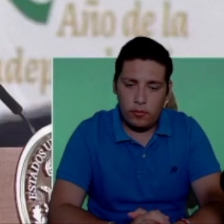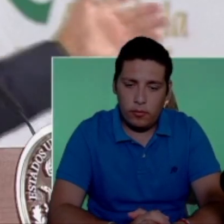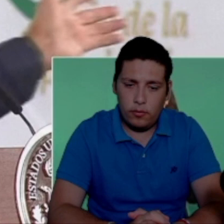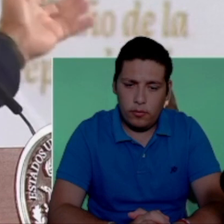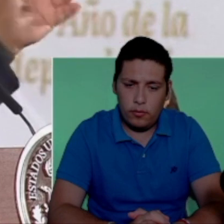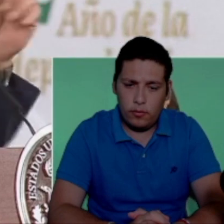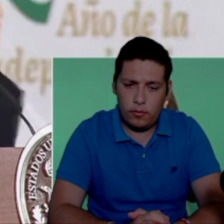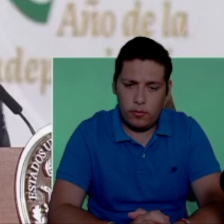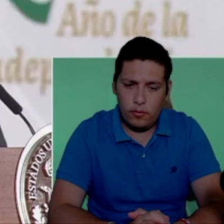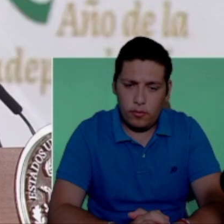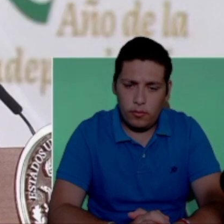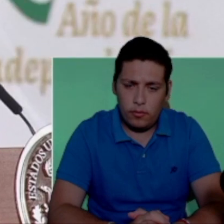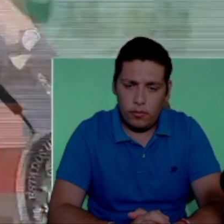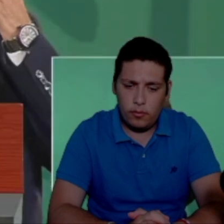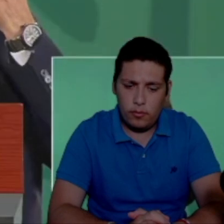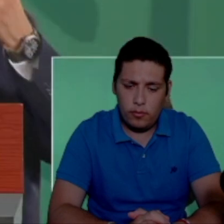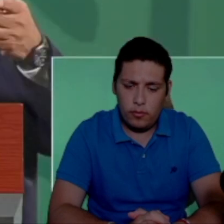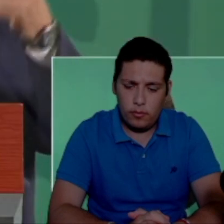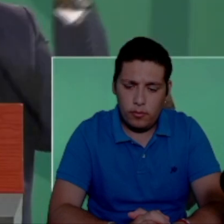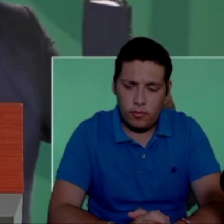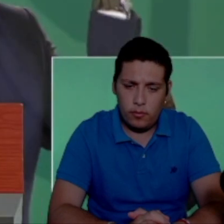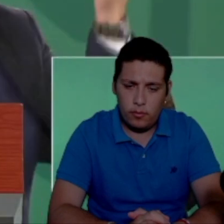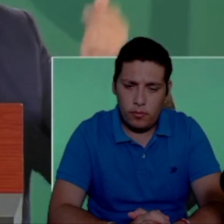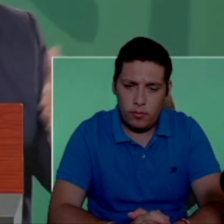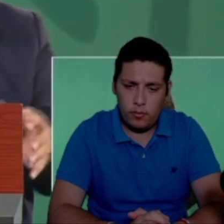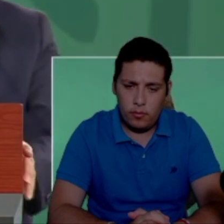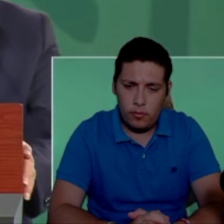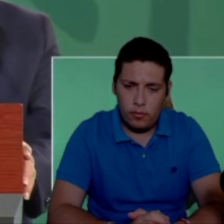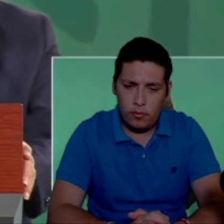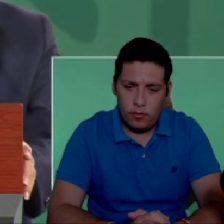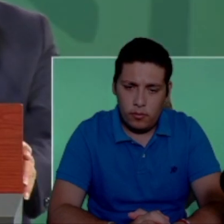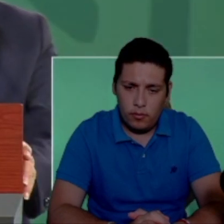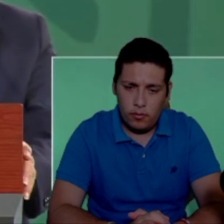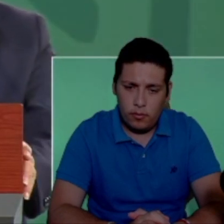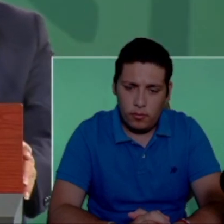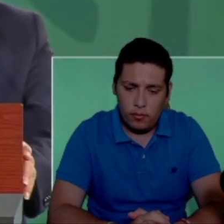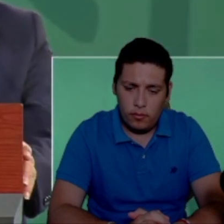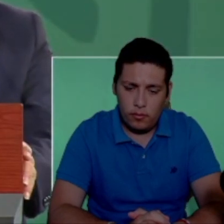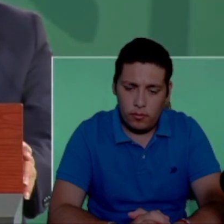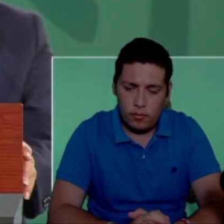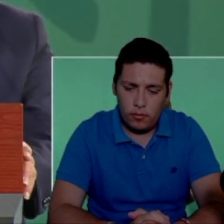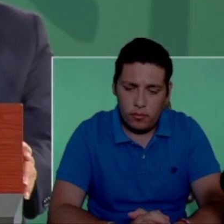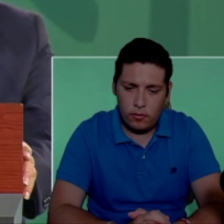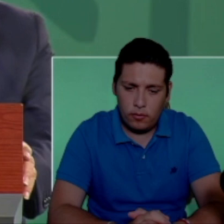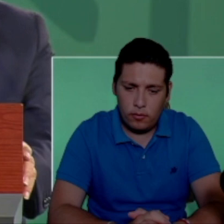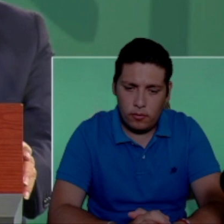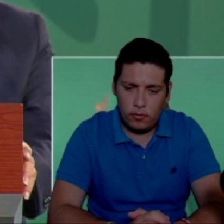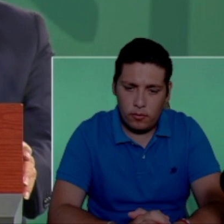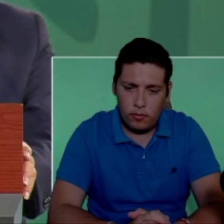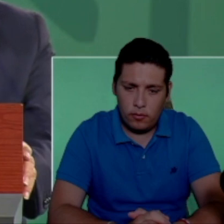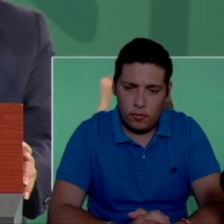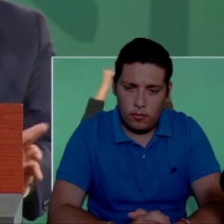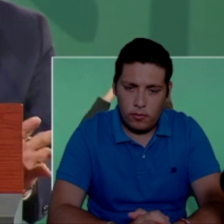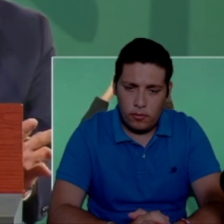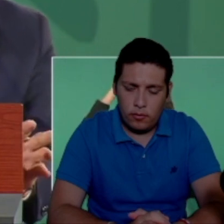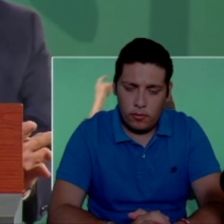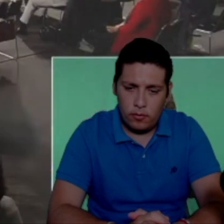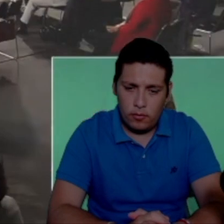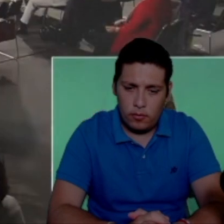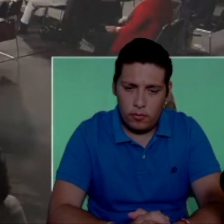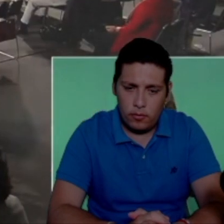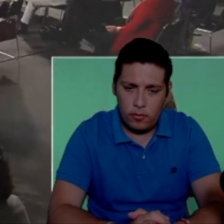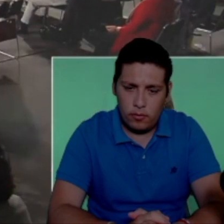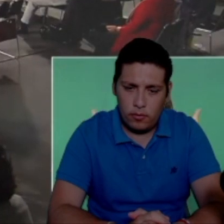Aquí, en la construcción del aeropuerto de Texcoco, había un